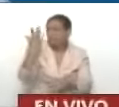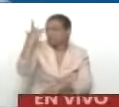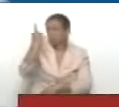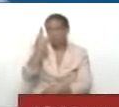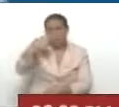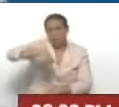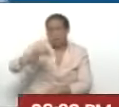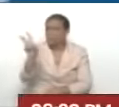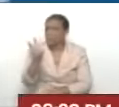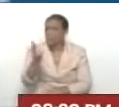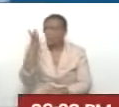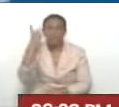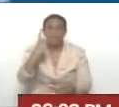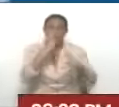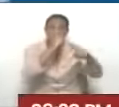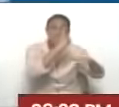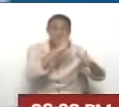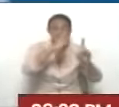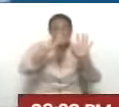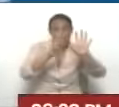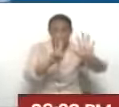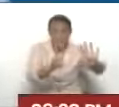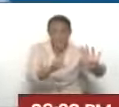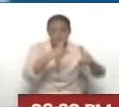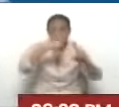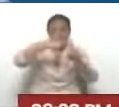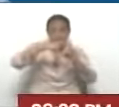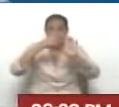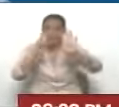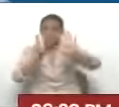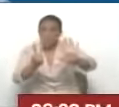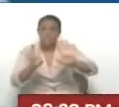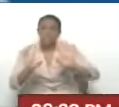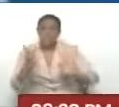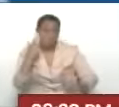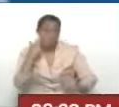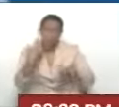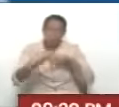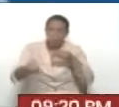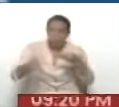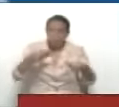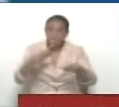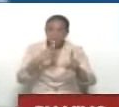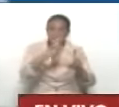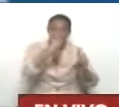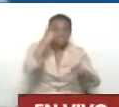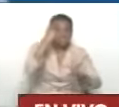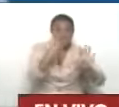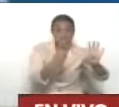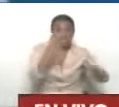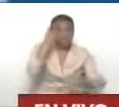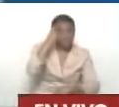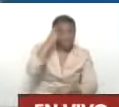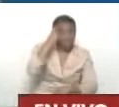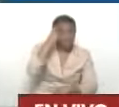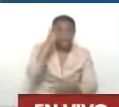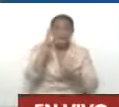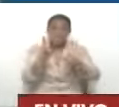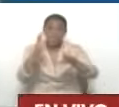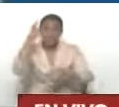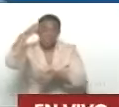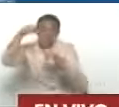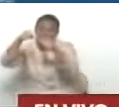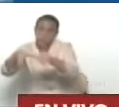aplicó en Venezuela, el 7 más 7. Y entonces fuimos, vamos a flexibilizar 7 días y 7